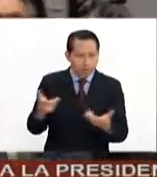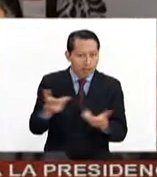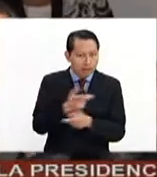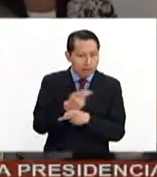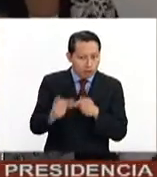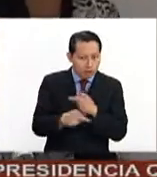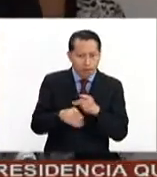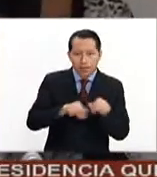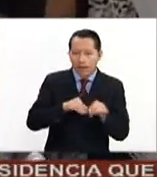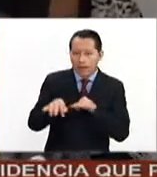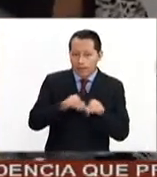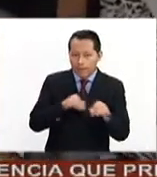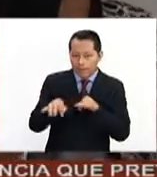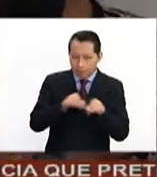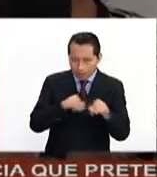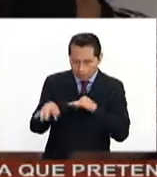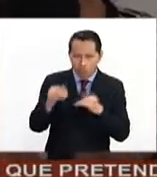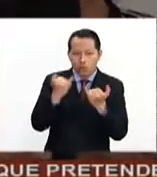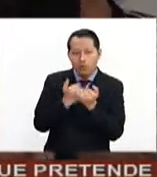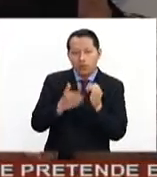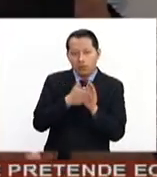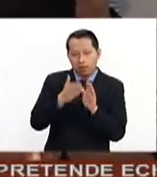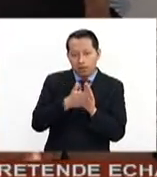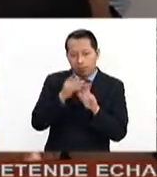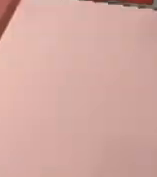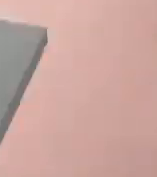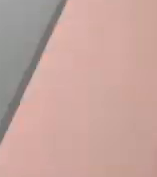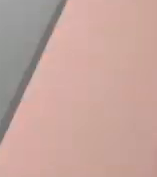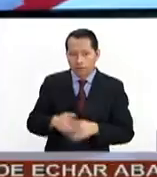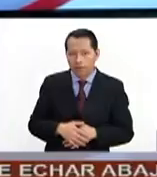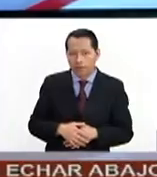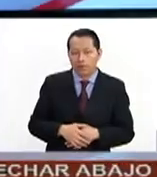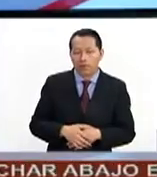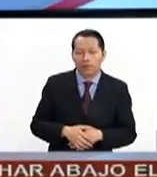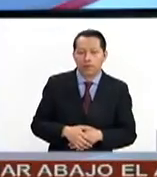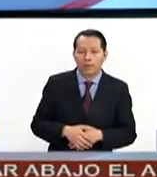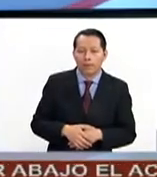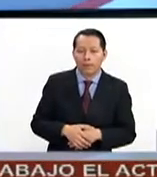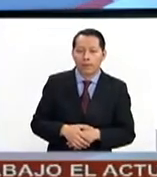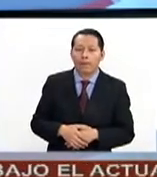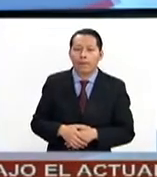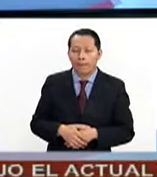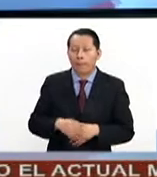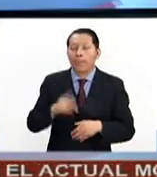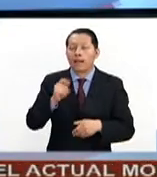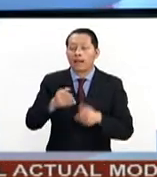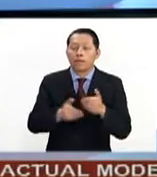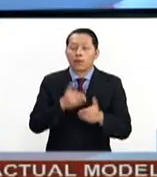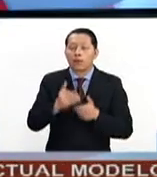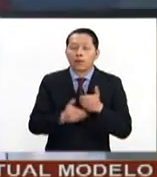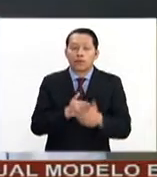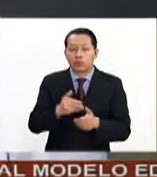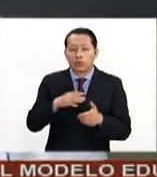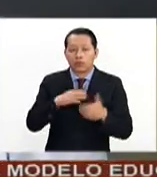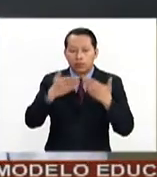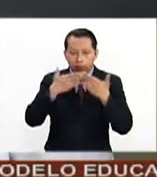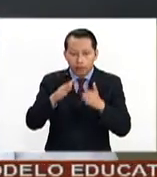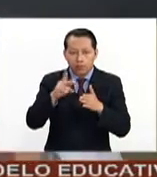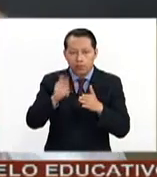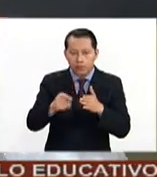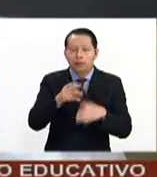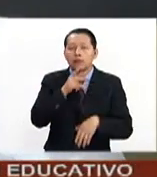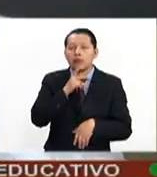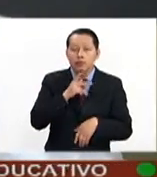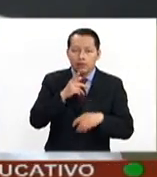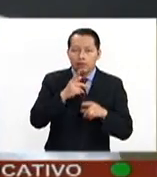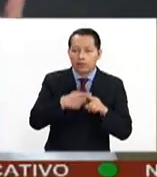estamos generando empleo, estamos generando infraestructura. Como parte del proceso de apertura del mercado de